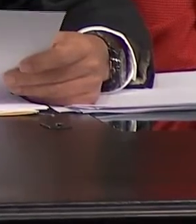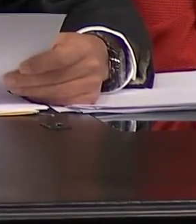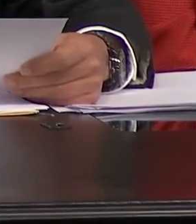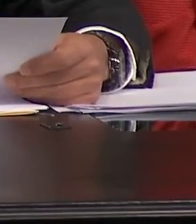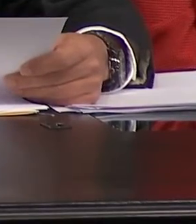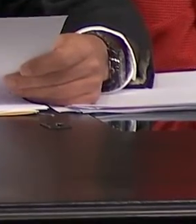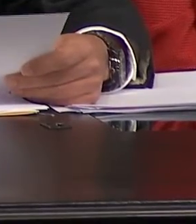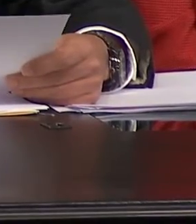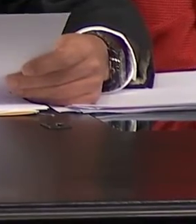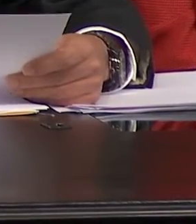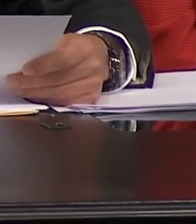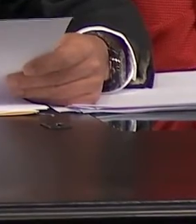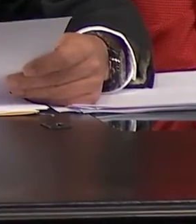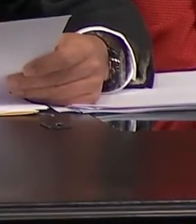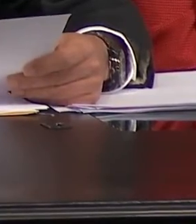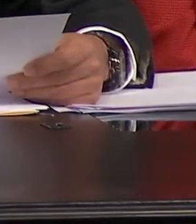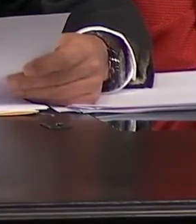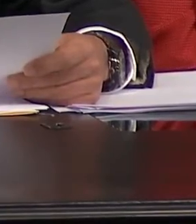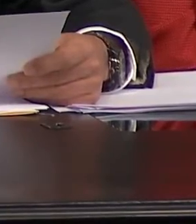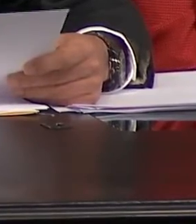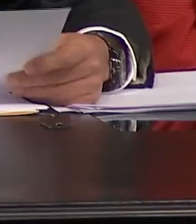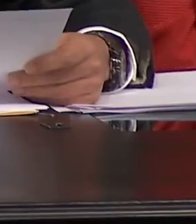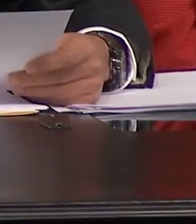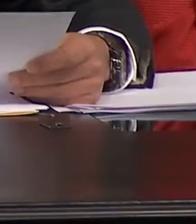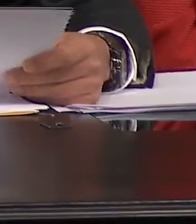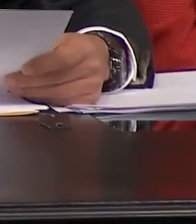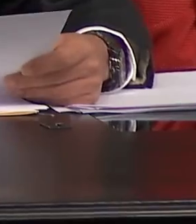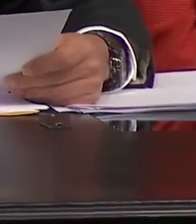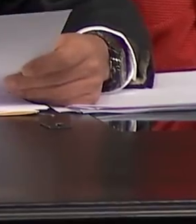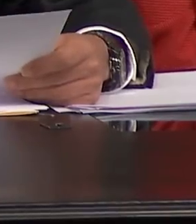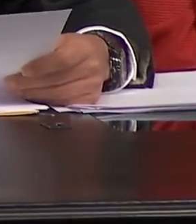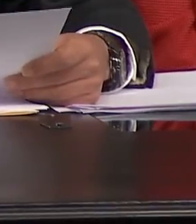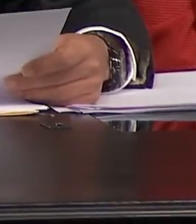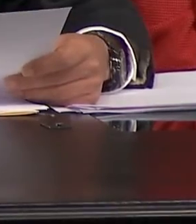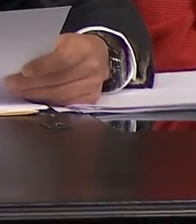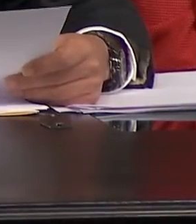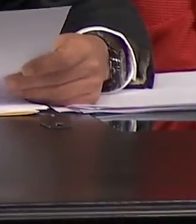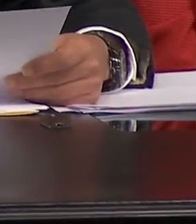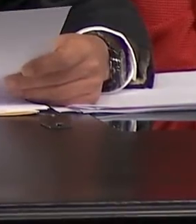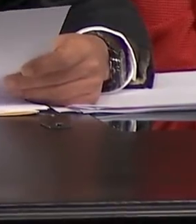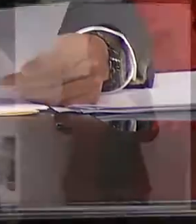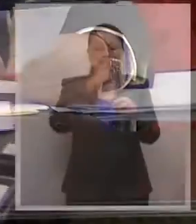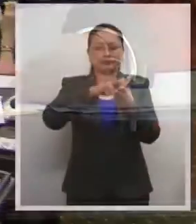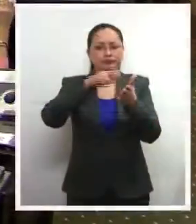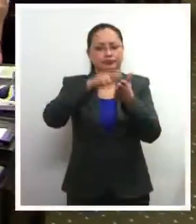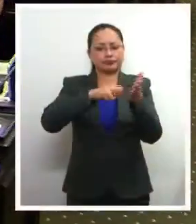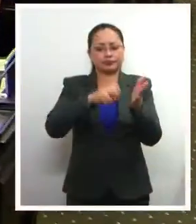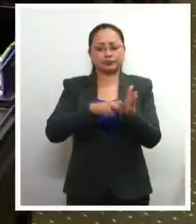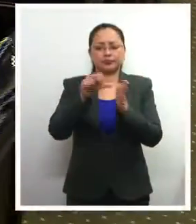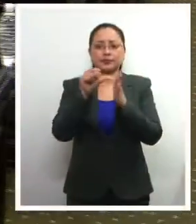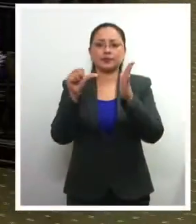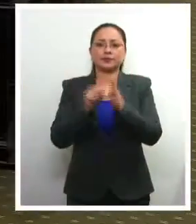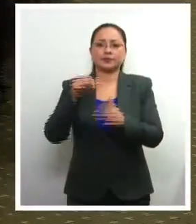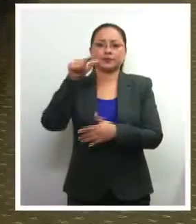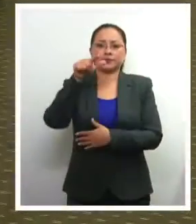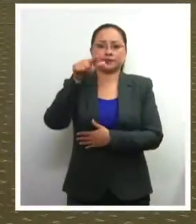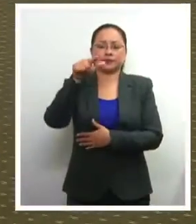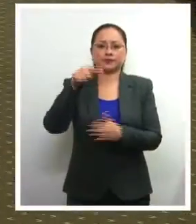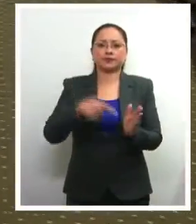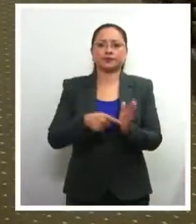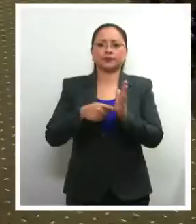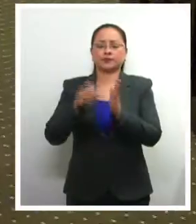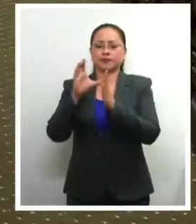minutos para presentar iniciativa con proyecto de decreto por el que se modifica el artículo 17 del proyecto de